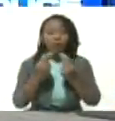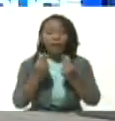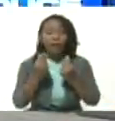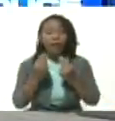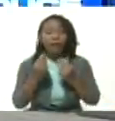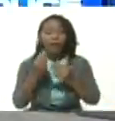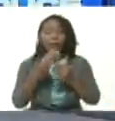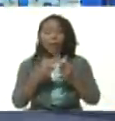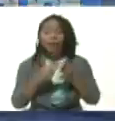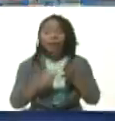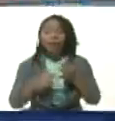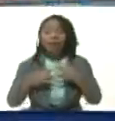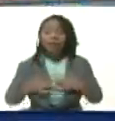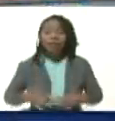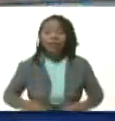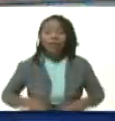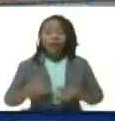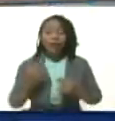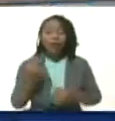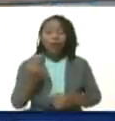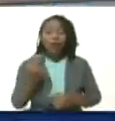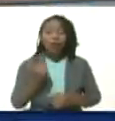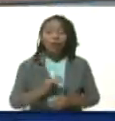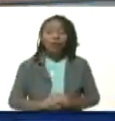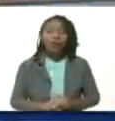riqueza material, física, monetaria,